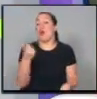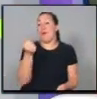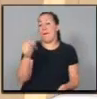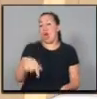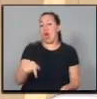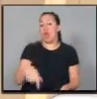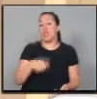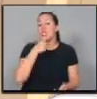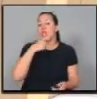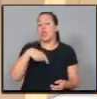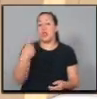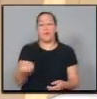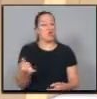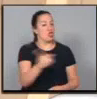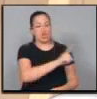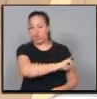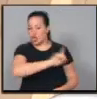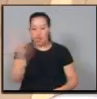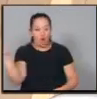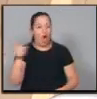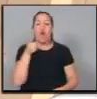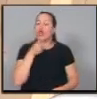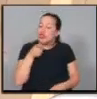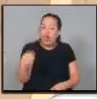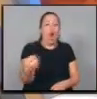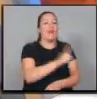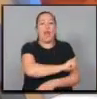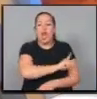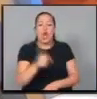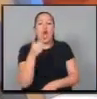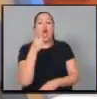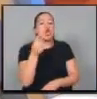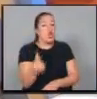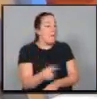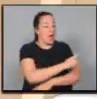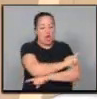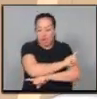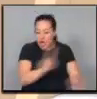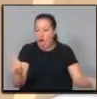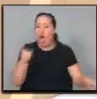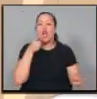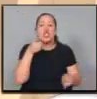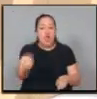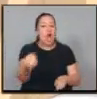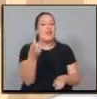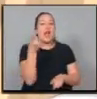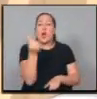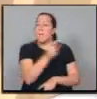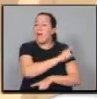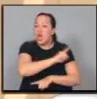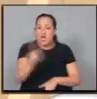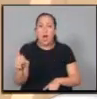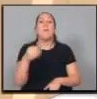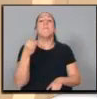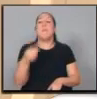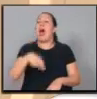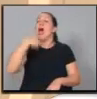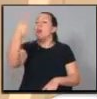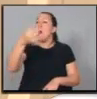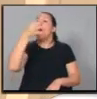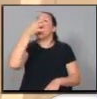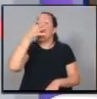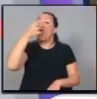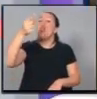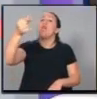seguir aumentando. Boicota el limón para caso de los verduleros. No, boicota el limón para nosotros para que así se les pudra y bajen los